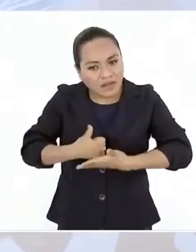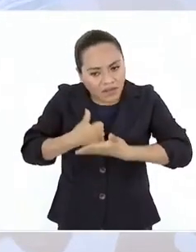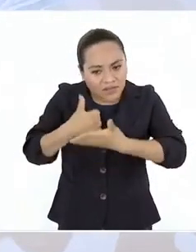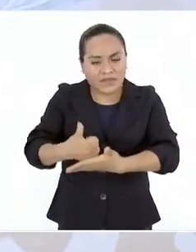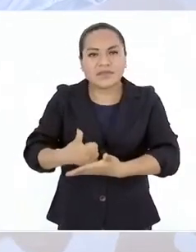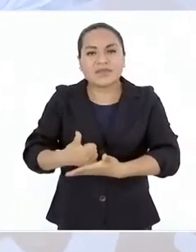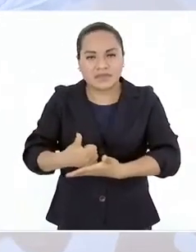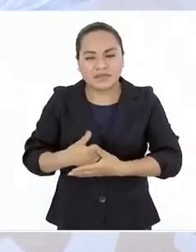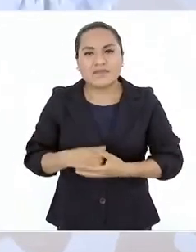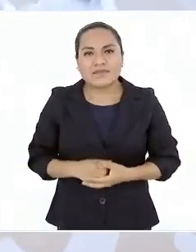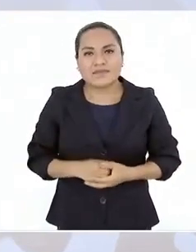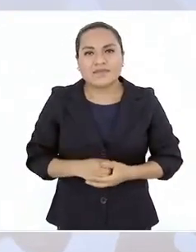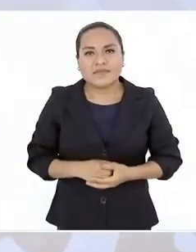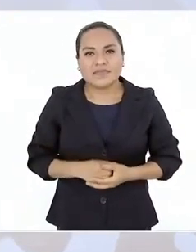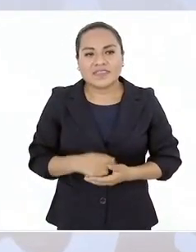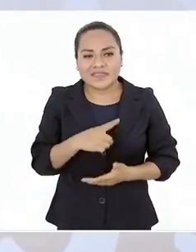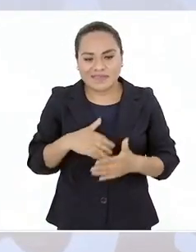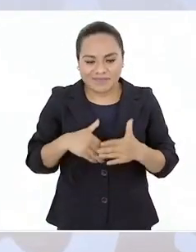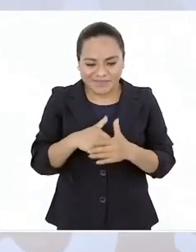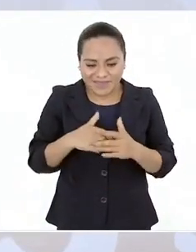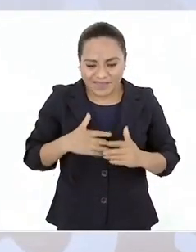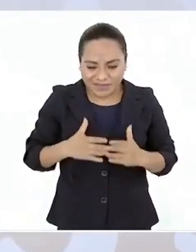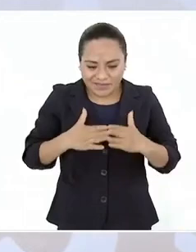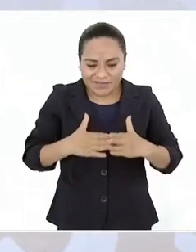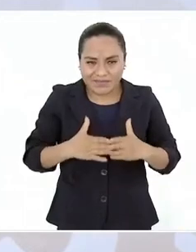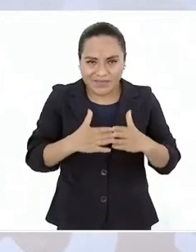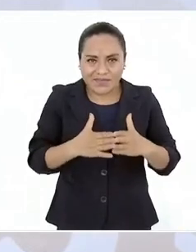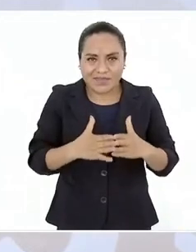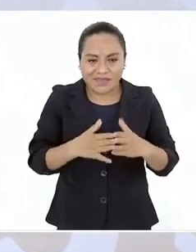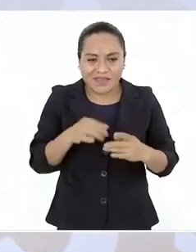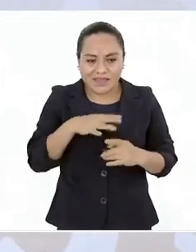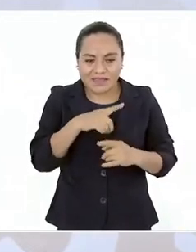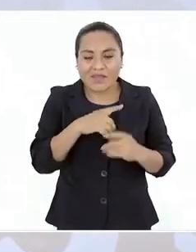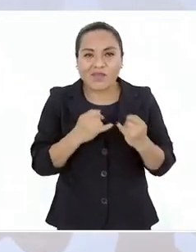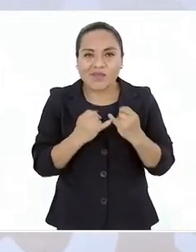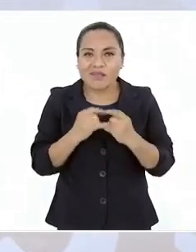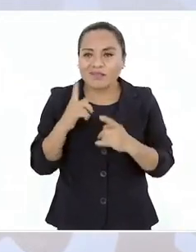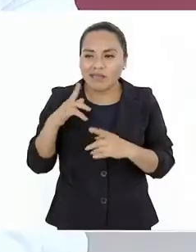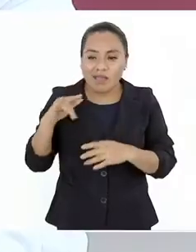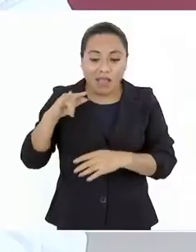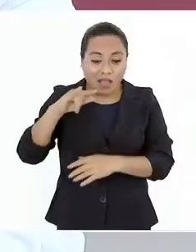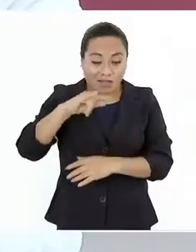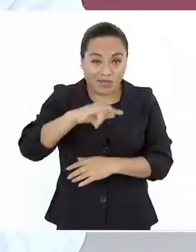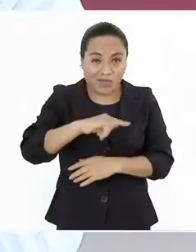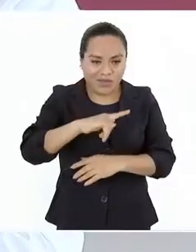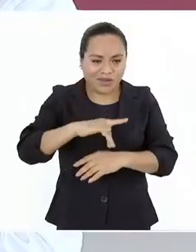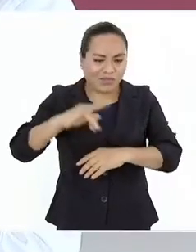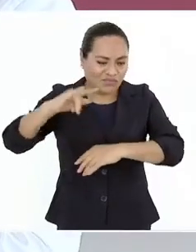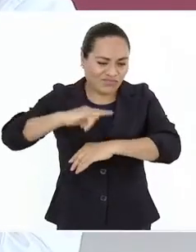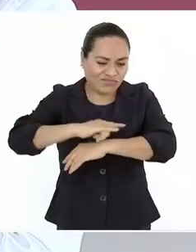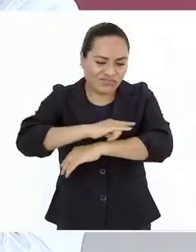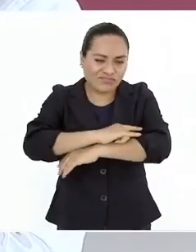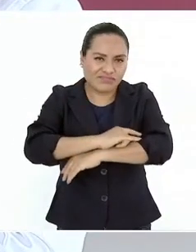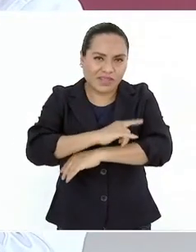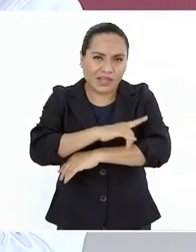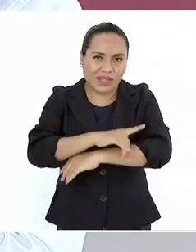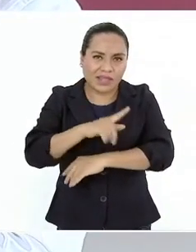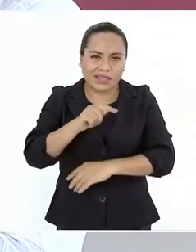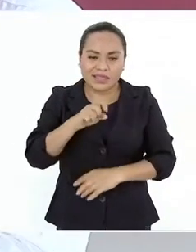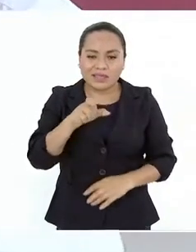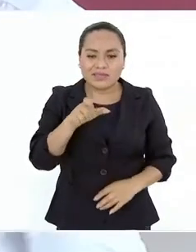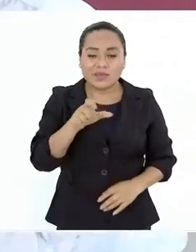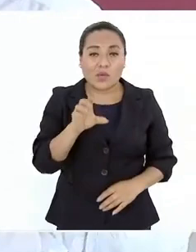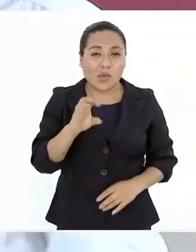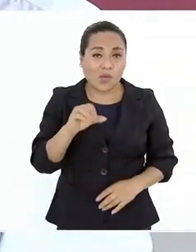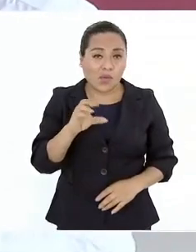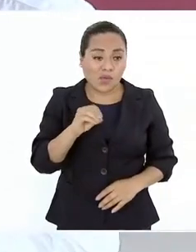Estaban haciendo el aeropuerto en el lago de Texcoco y había un sindicato